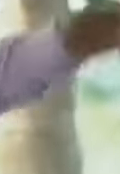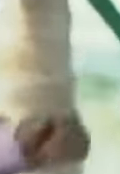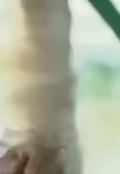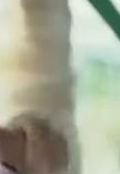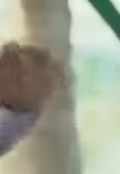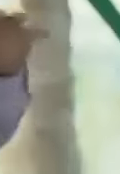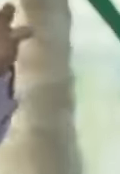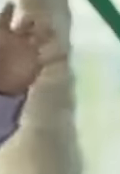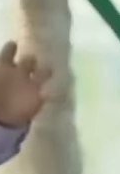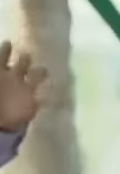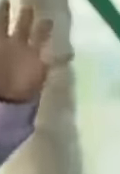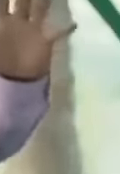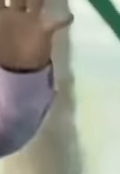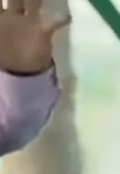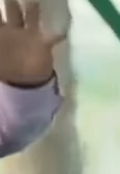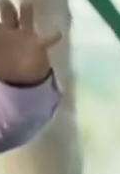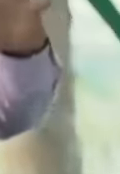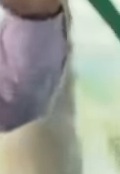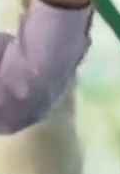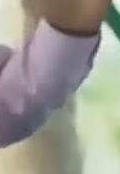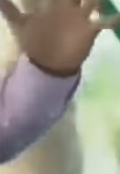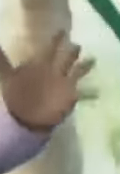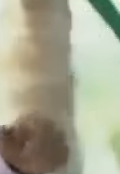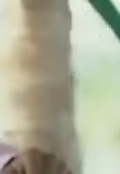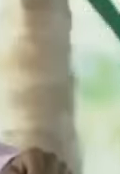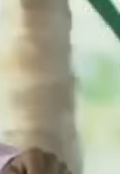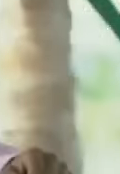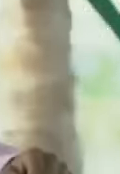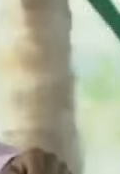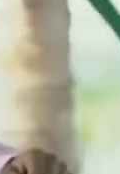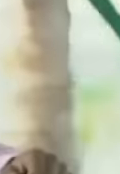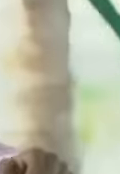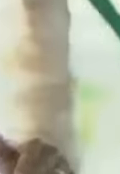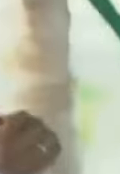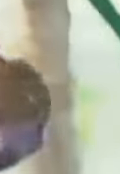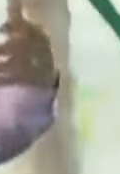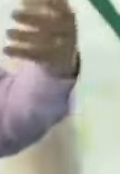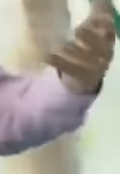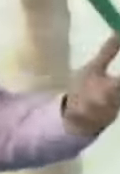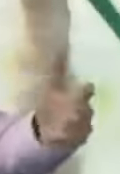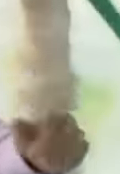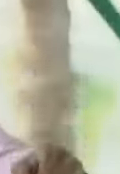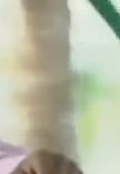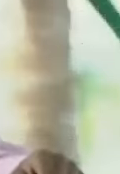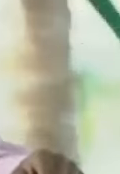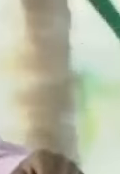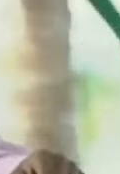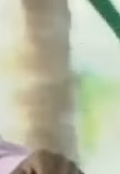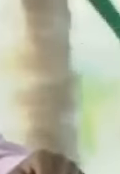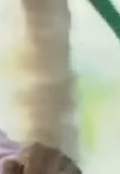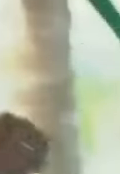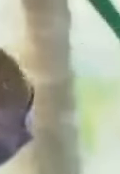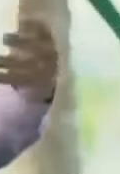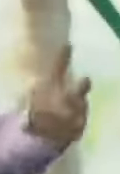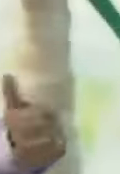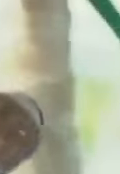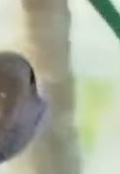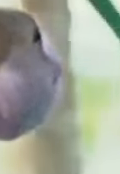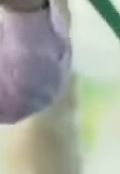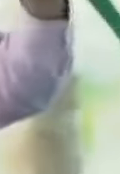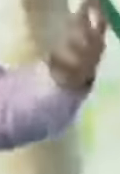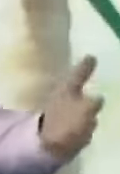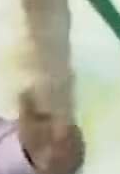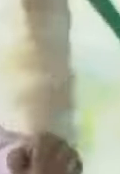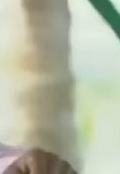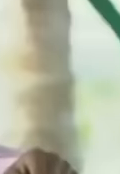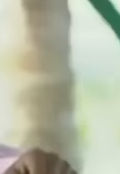usted develó el icono. Hay un balneario y viene la construcción de 25 módulos de paradores turísticos que ofrecen la gastronomía mediterránea,